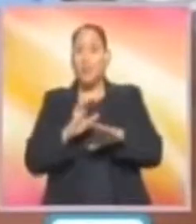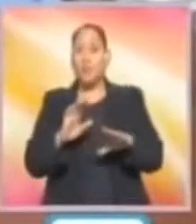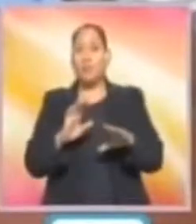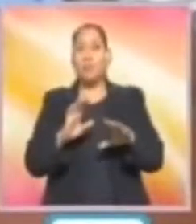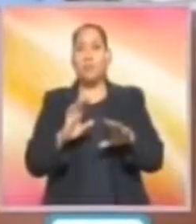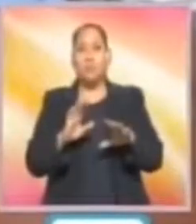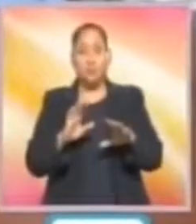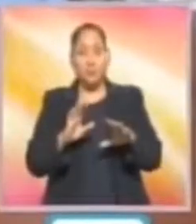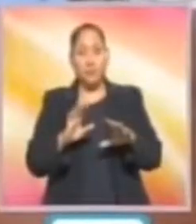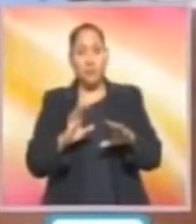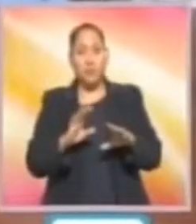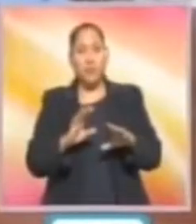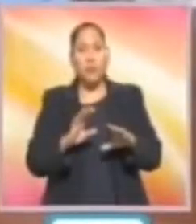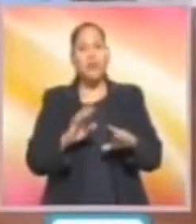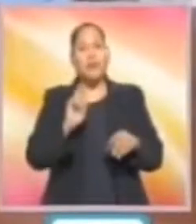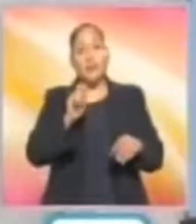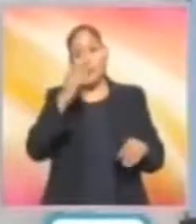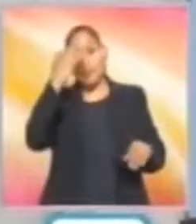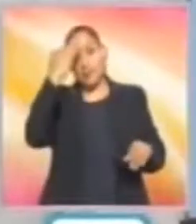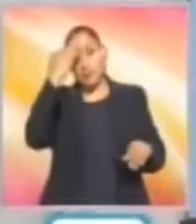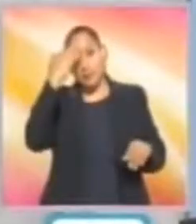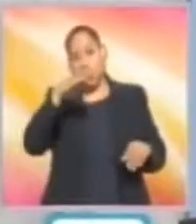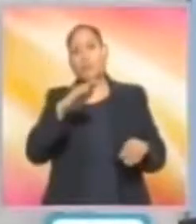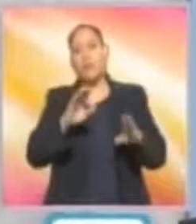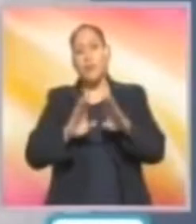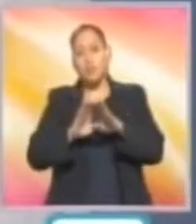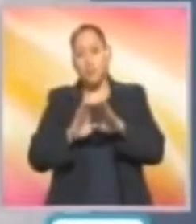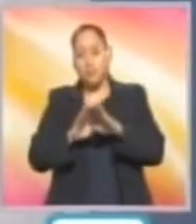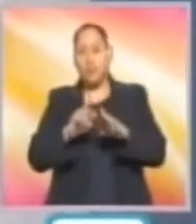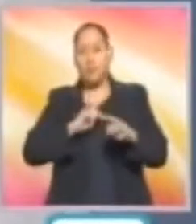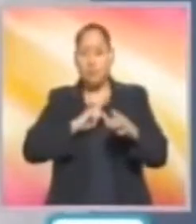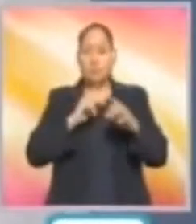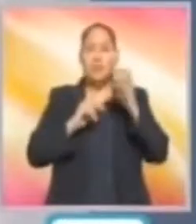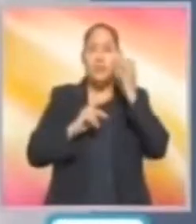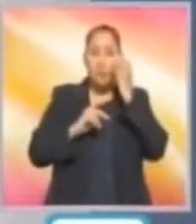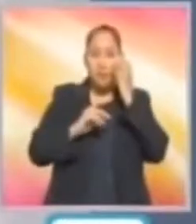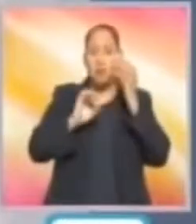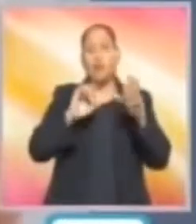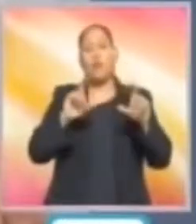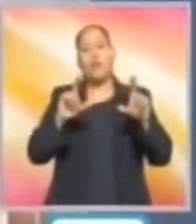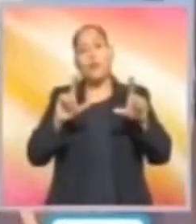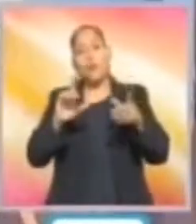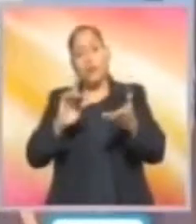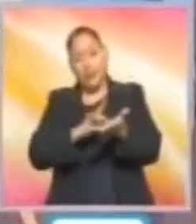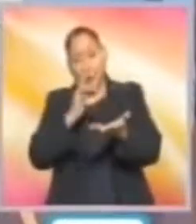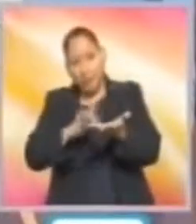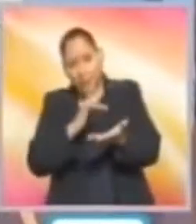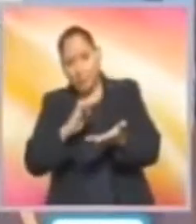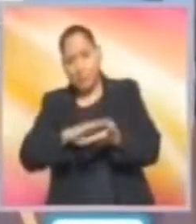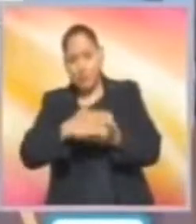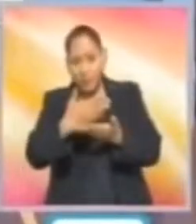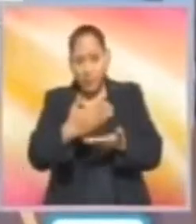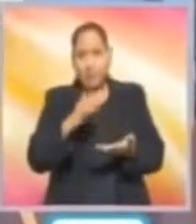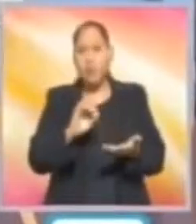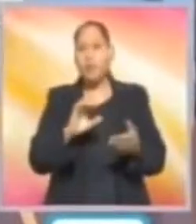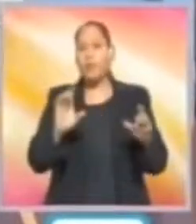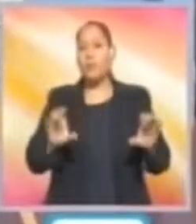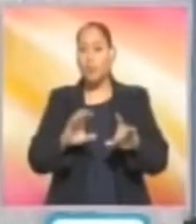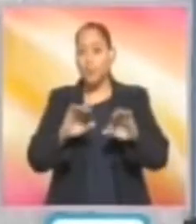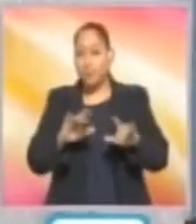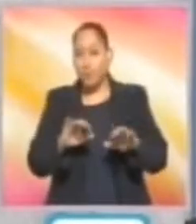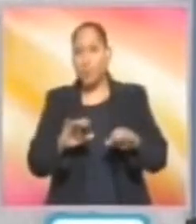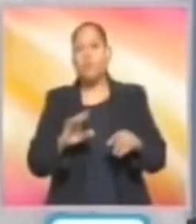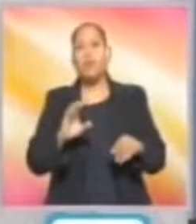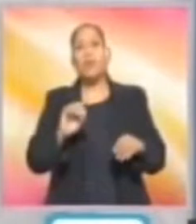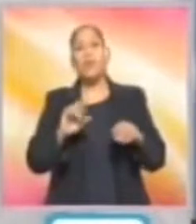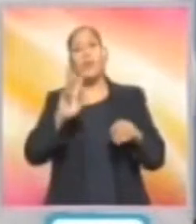permite a también saber desde qué lo estás haciendo, desde tu teléfono móvil, desde tu tableta, desde tu computadora, desde